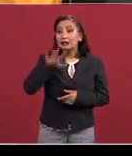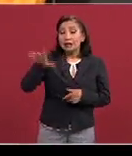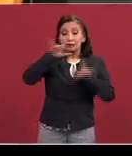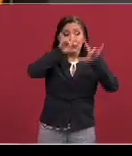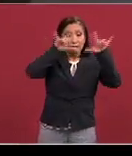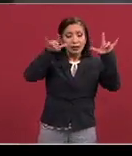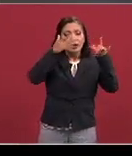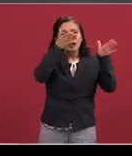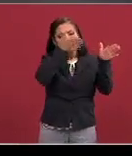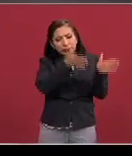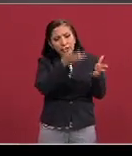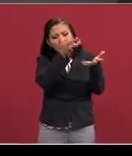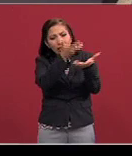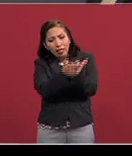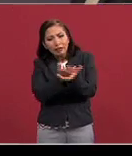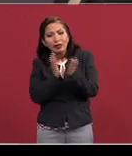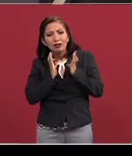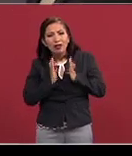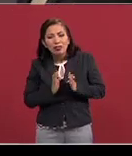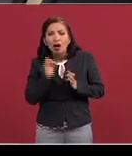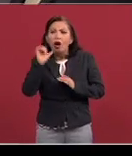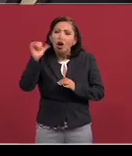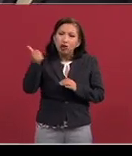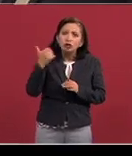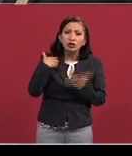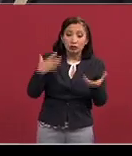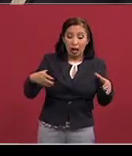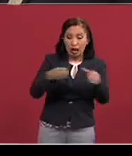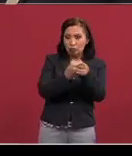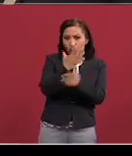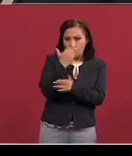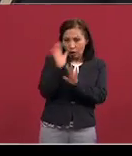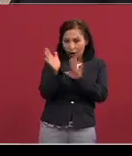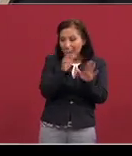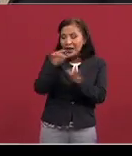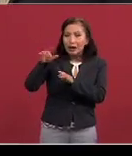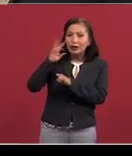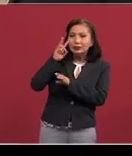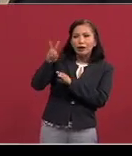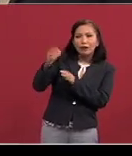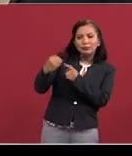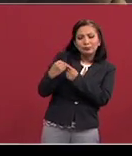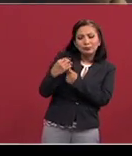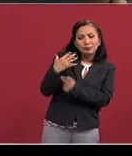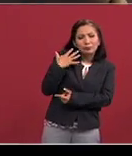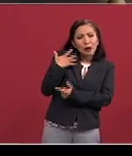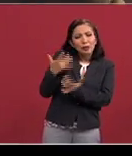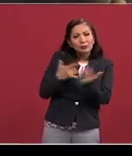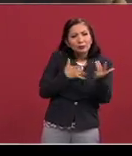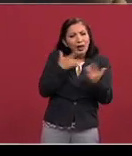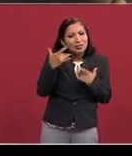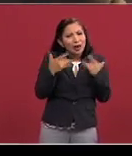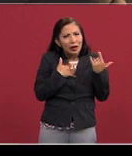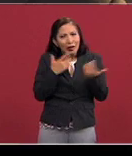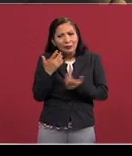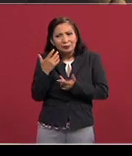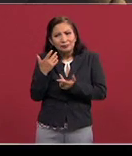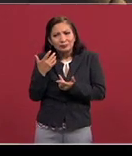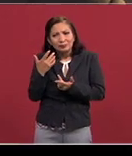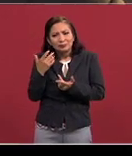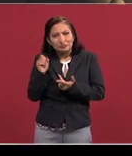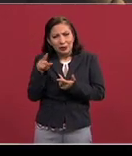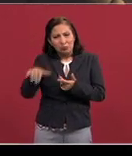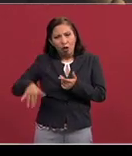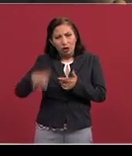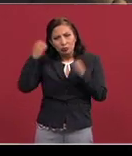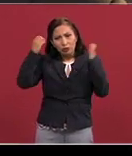tienen pausa, tienen sosiego, algunos los que no son de la erupción, y eso genera sensaciones, como el mismo título